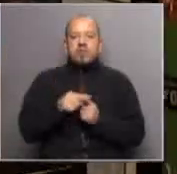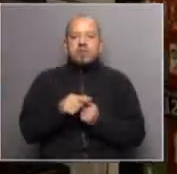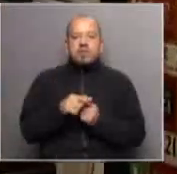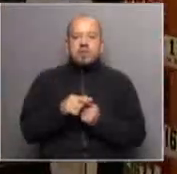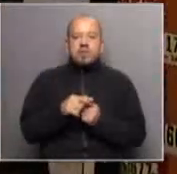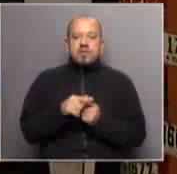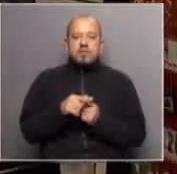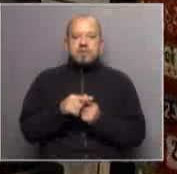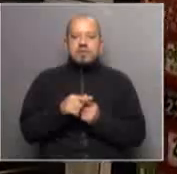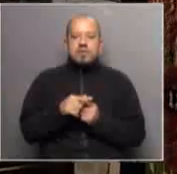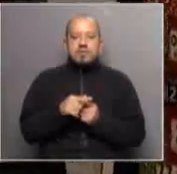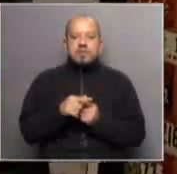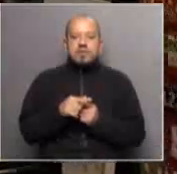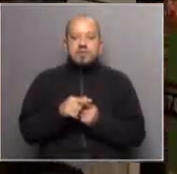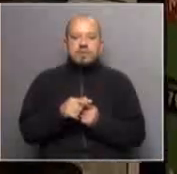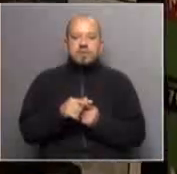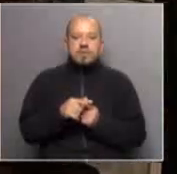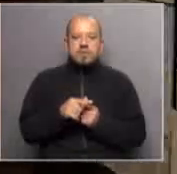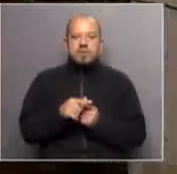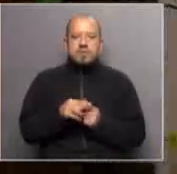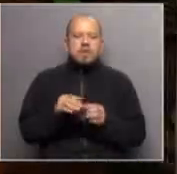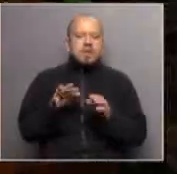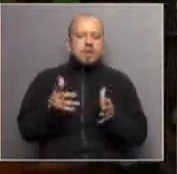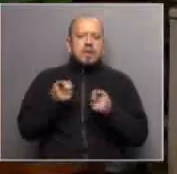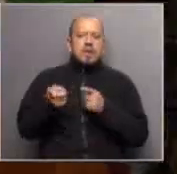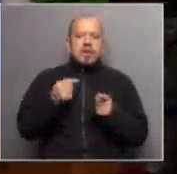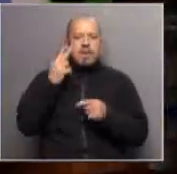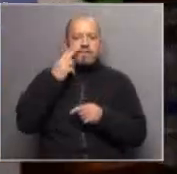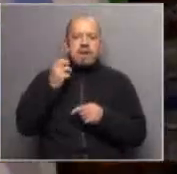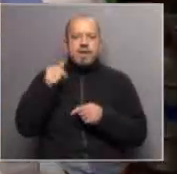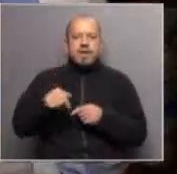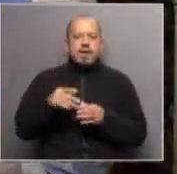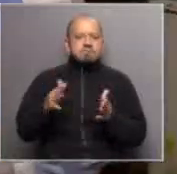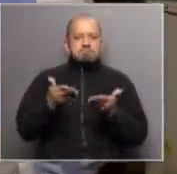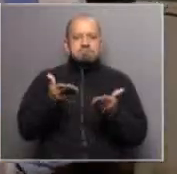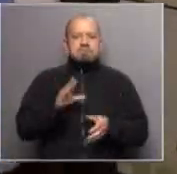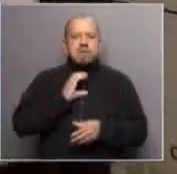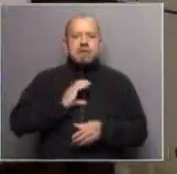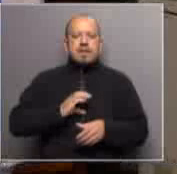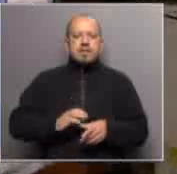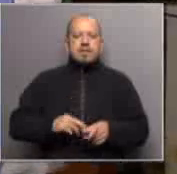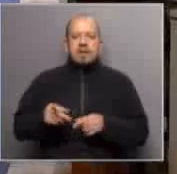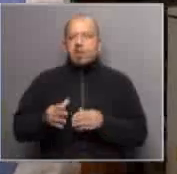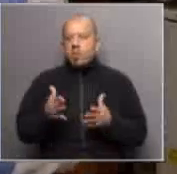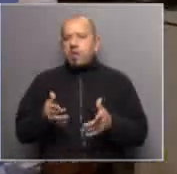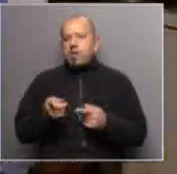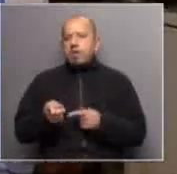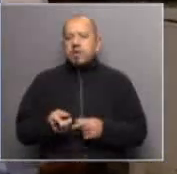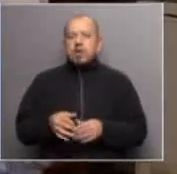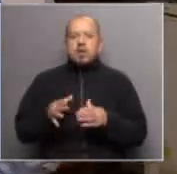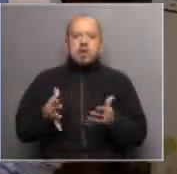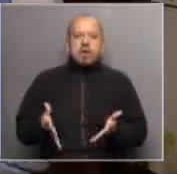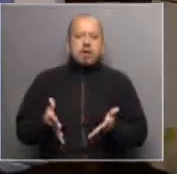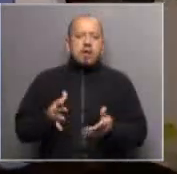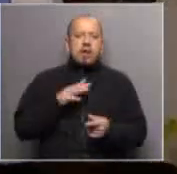bien? Bien, bien, bien, por suerte. ¿Qué perfil tiene el bar Brecha? ¿Cómo lo describirías dentro de la oferta de bares montevideana? ¿Y qué